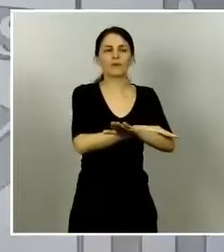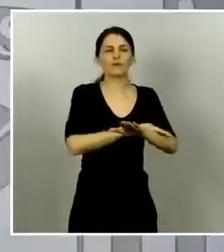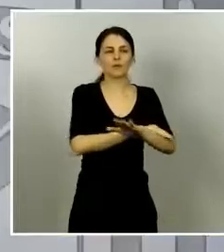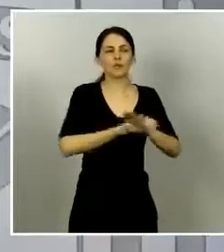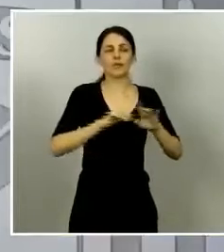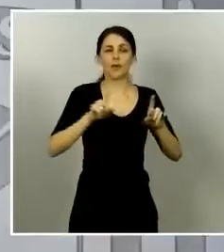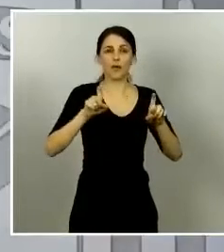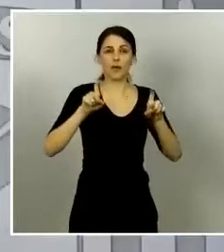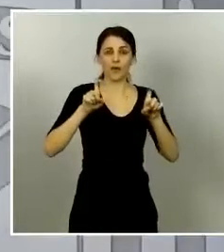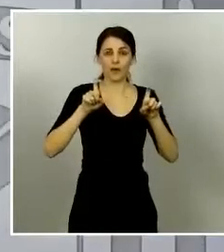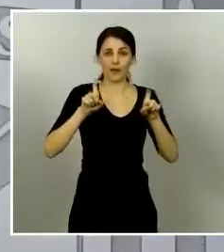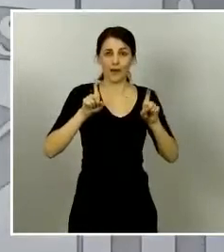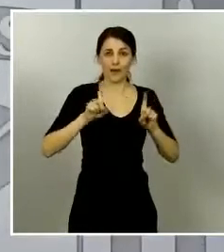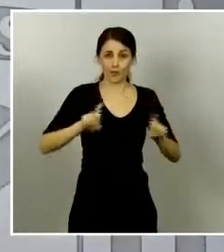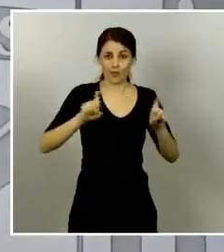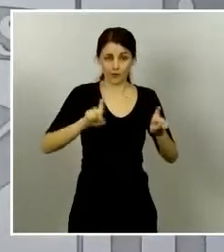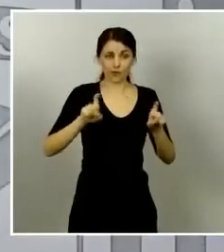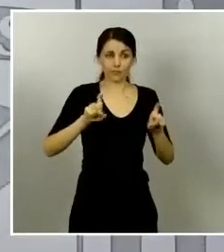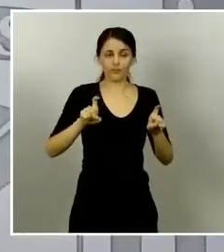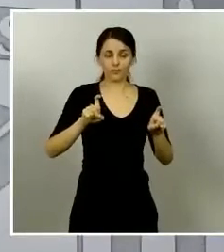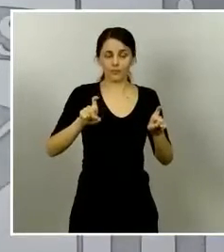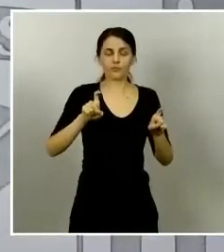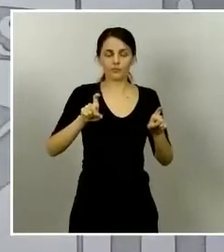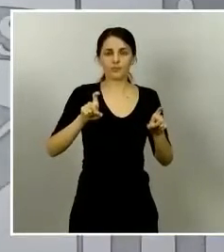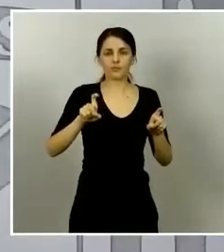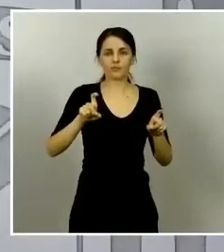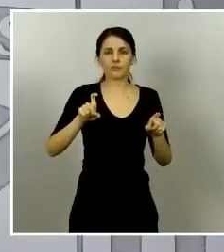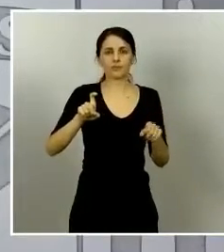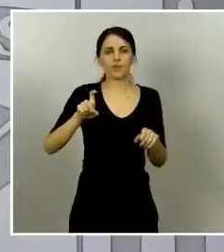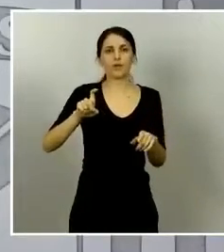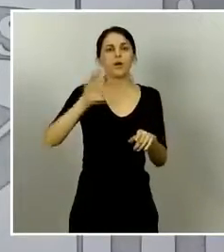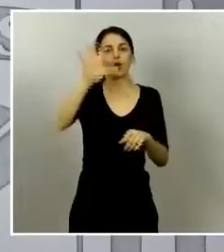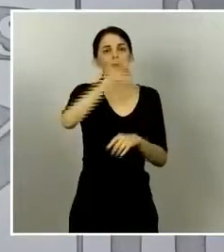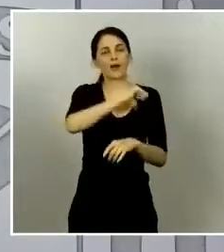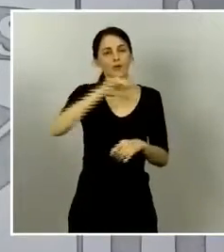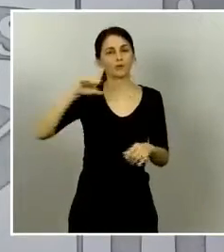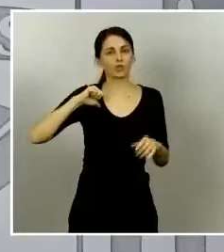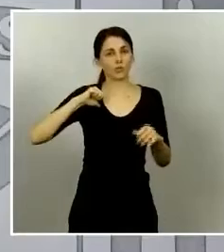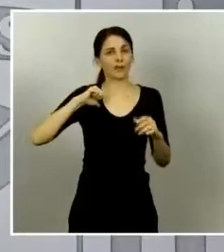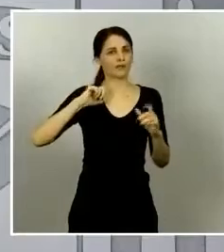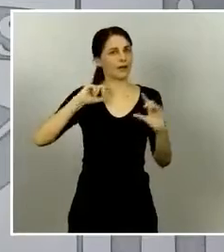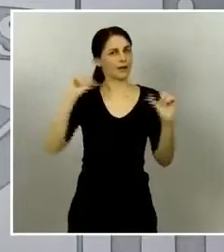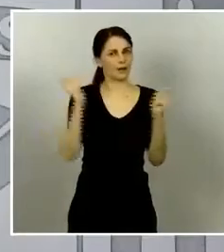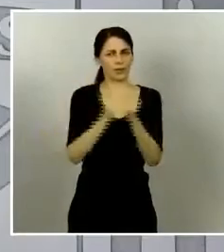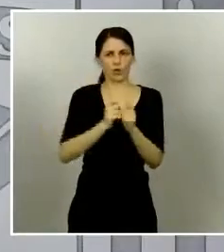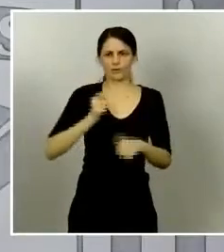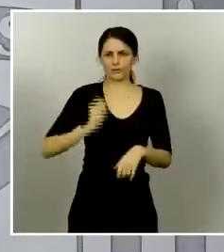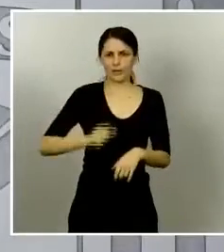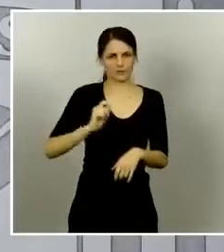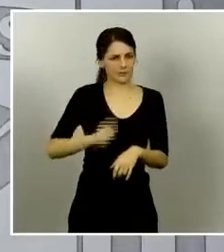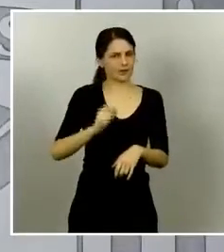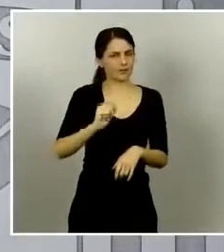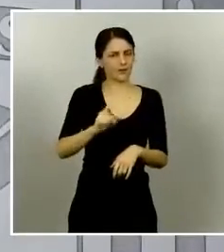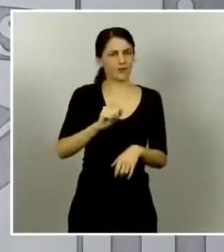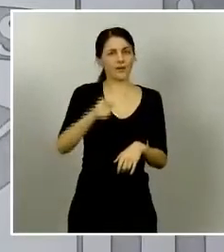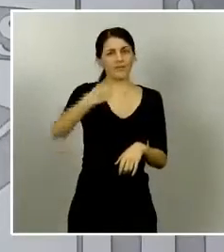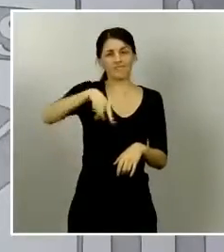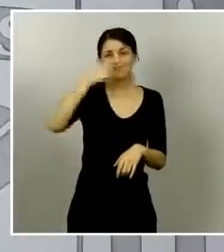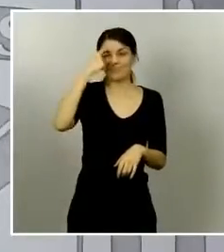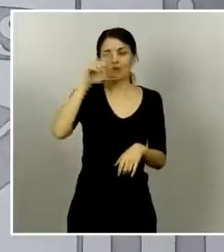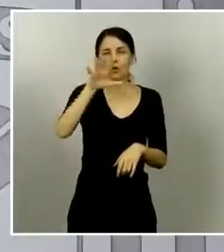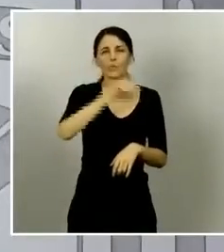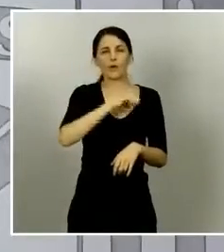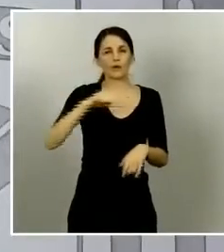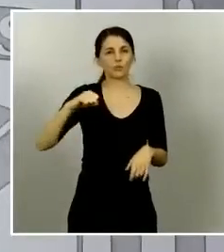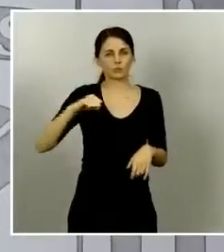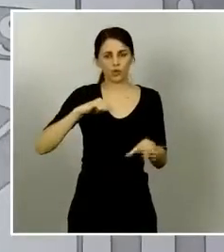que efectivamente el Ministerio de Educación se está reuniendo de forma sistemática, continuada, con las comunidades autónomas. Sabe